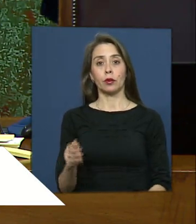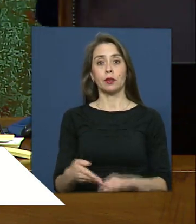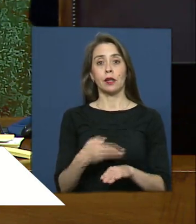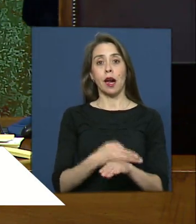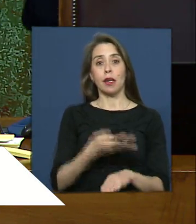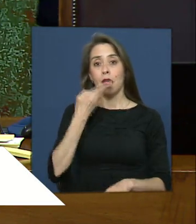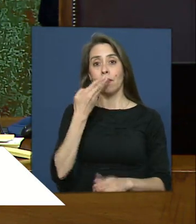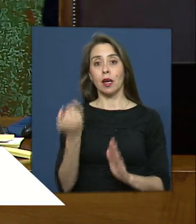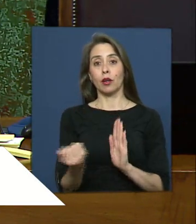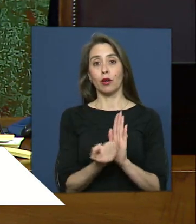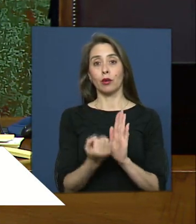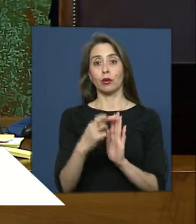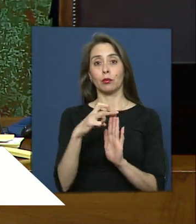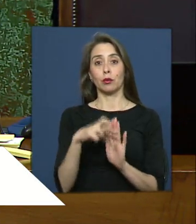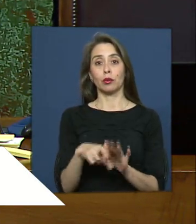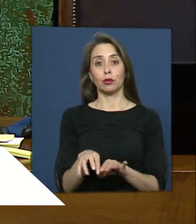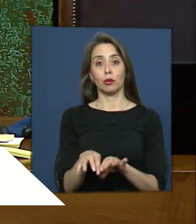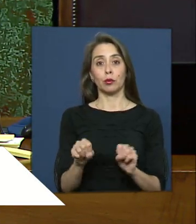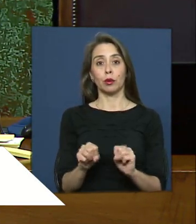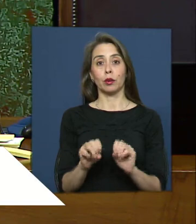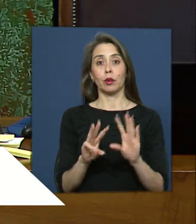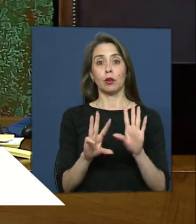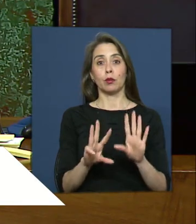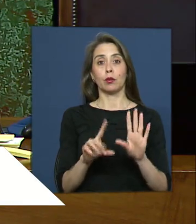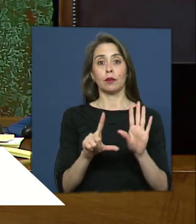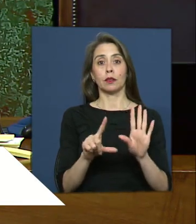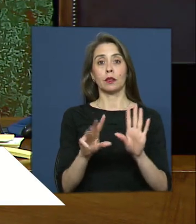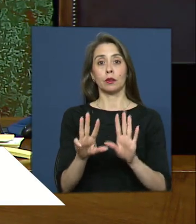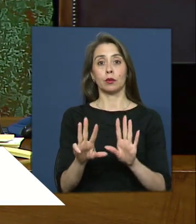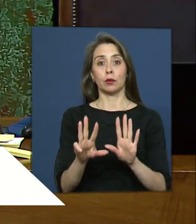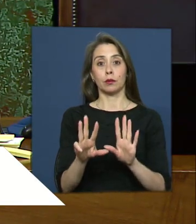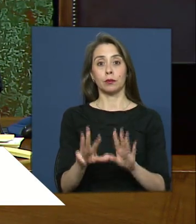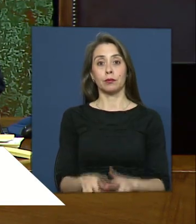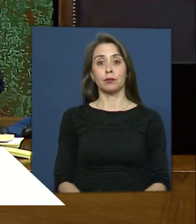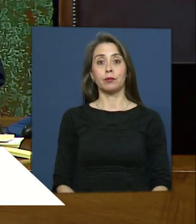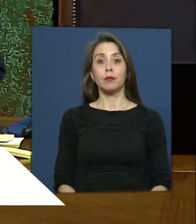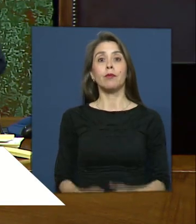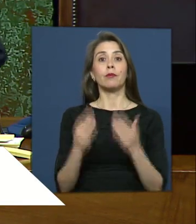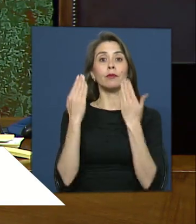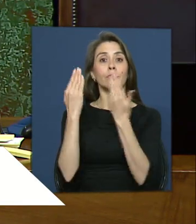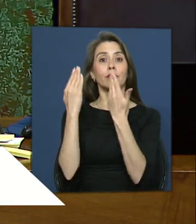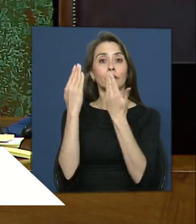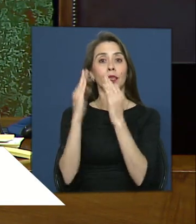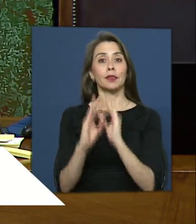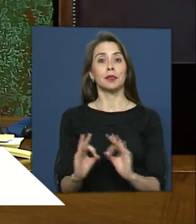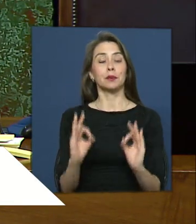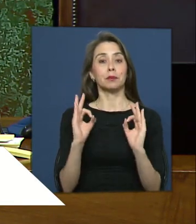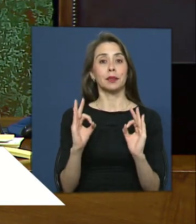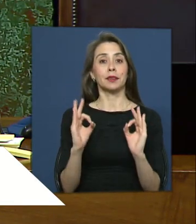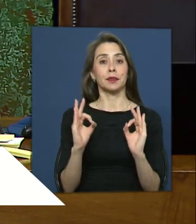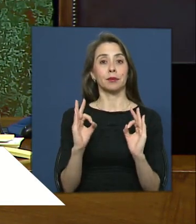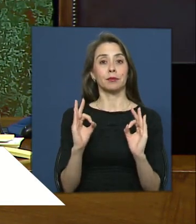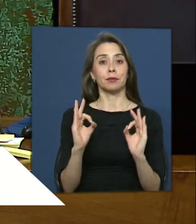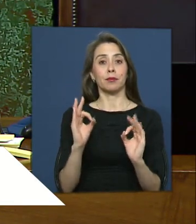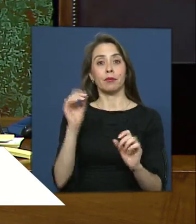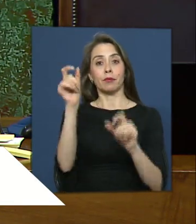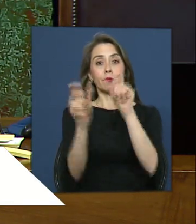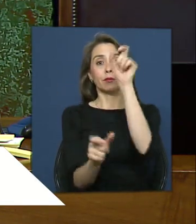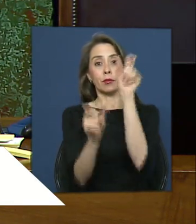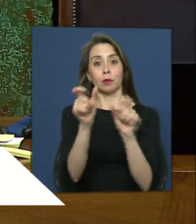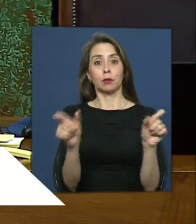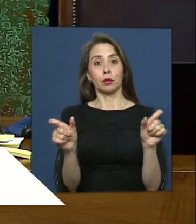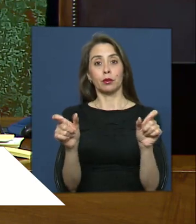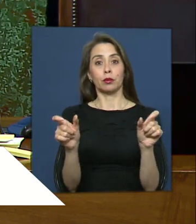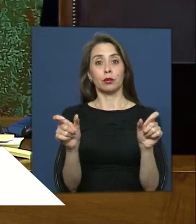contra del proyecto de resolución 979, vamos a hacer un saludo muy especial a quienes se encuentran en